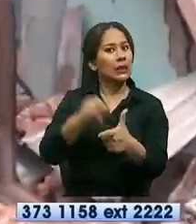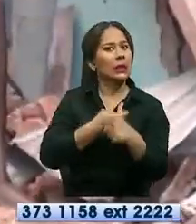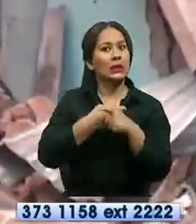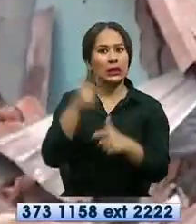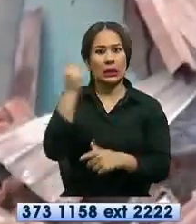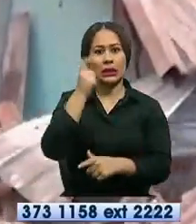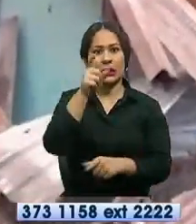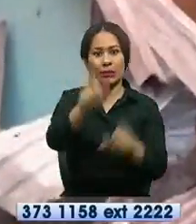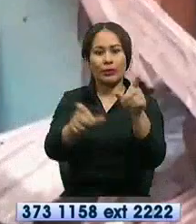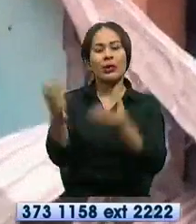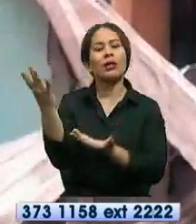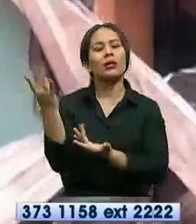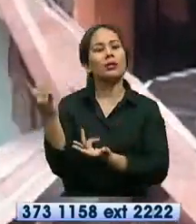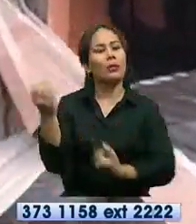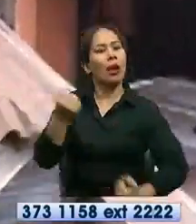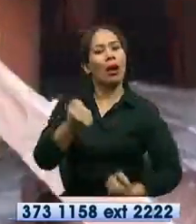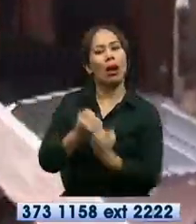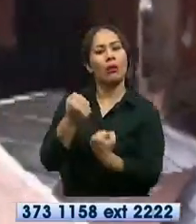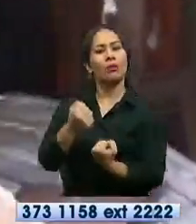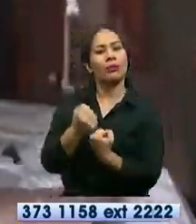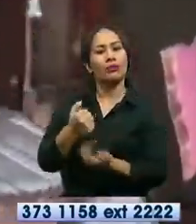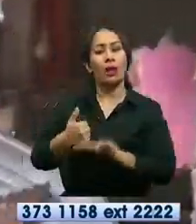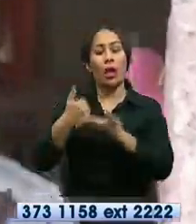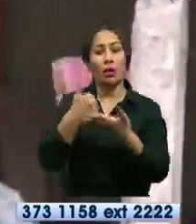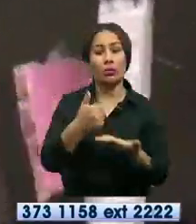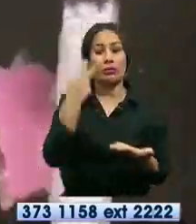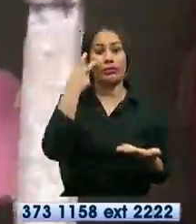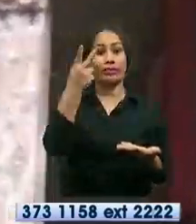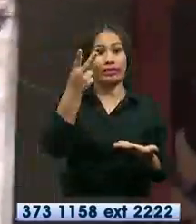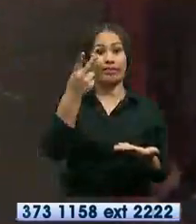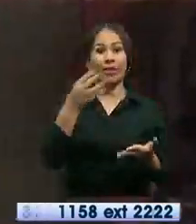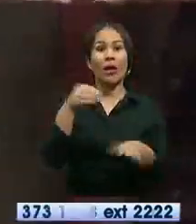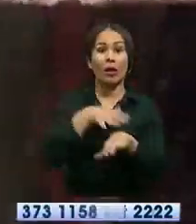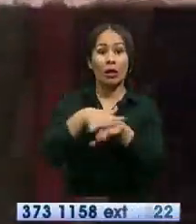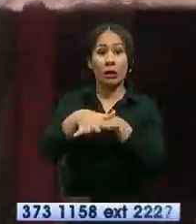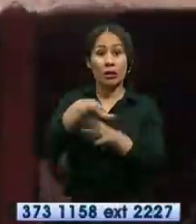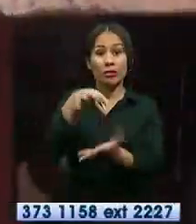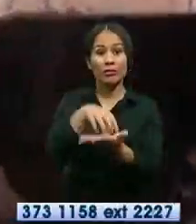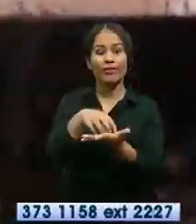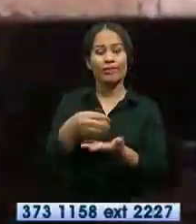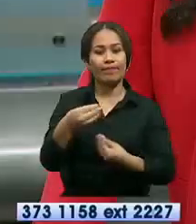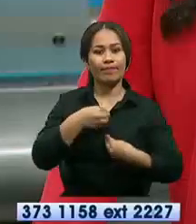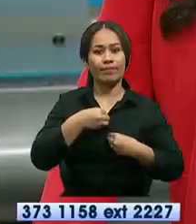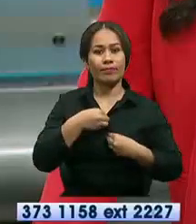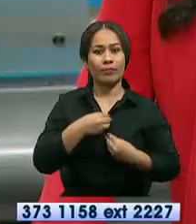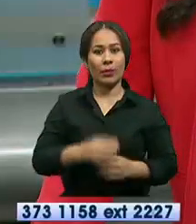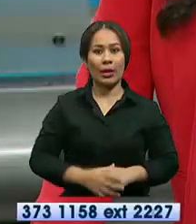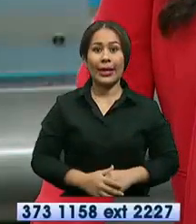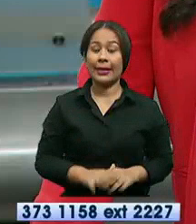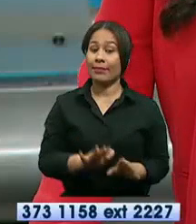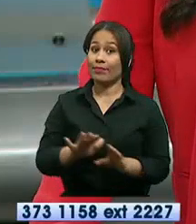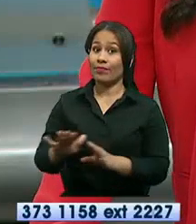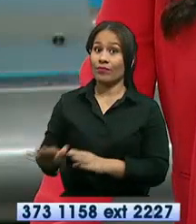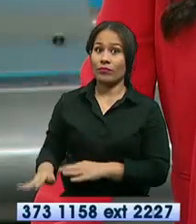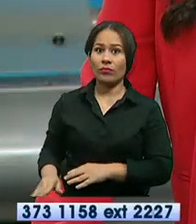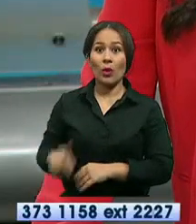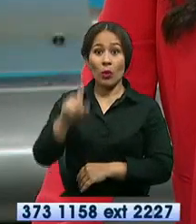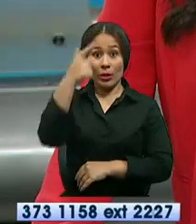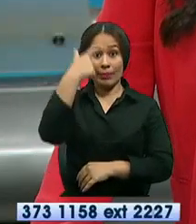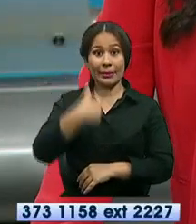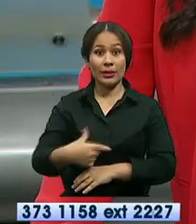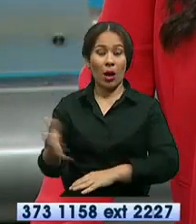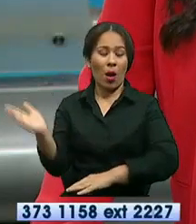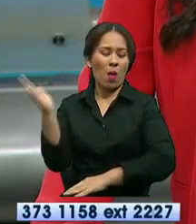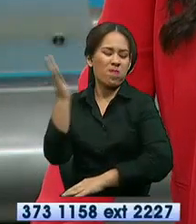los afectados que esperan contar con su ayuda. Desde Los Ríos informó Odette Camacho. Y uno de los heridos por